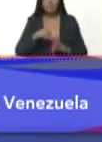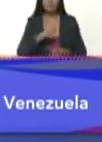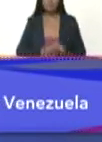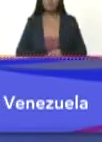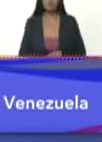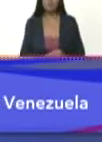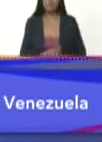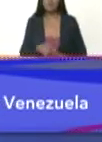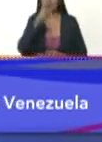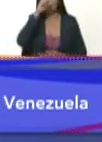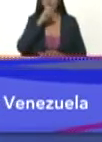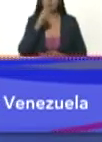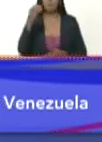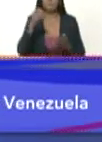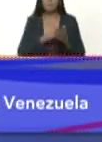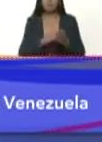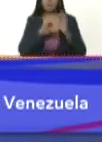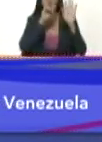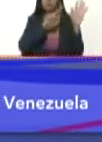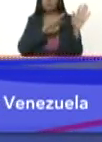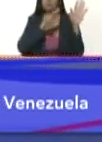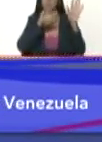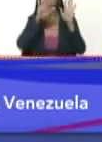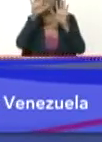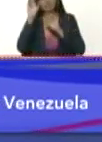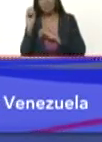en el año 1810,